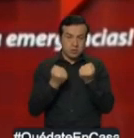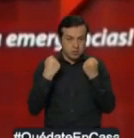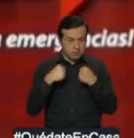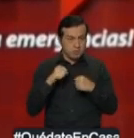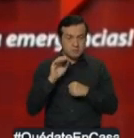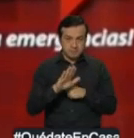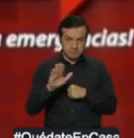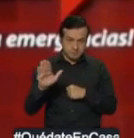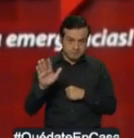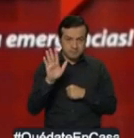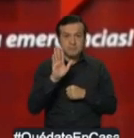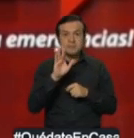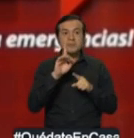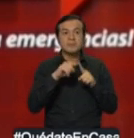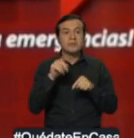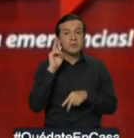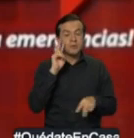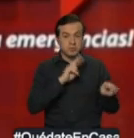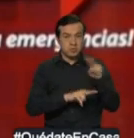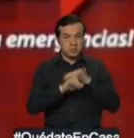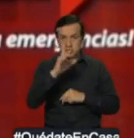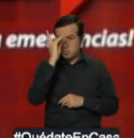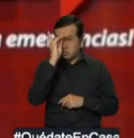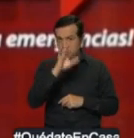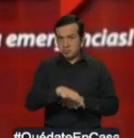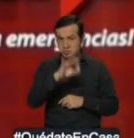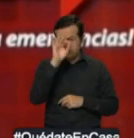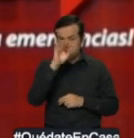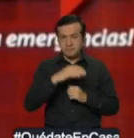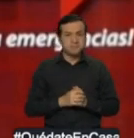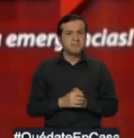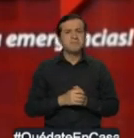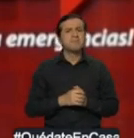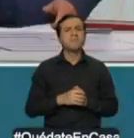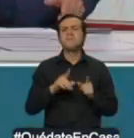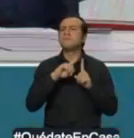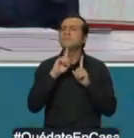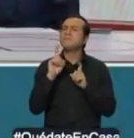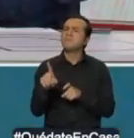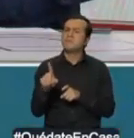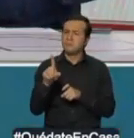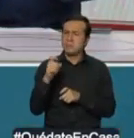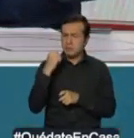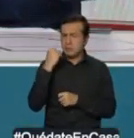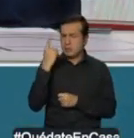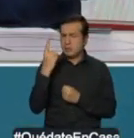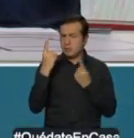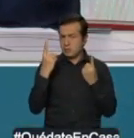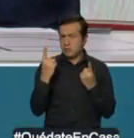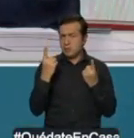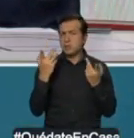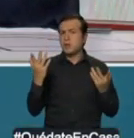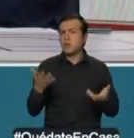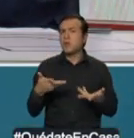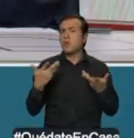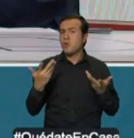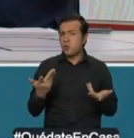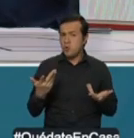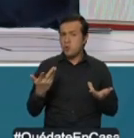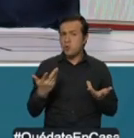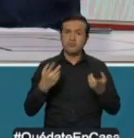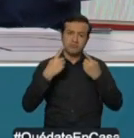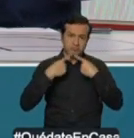corresponda según la opción que elijan administra una aclaración solamente debemos entender que debe haber entonces una